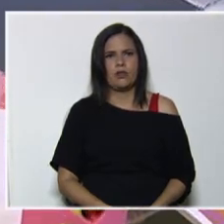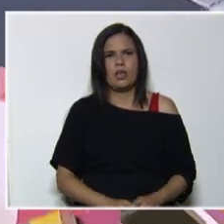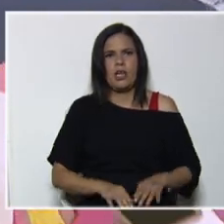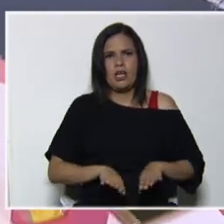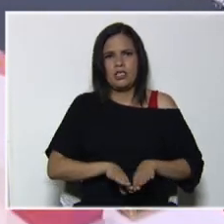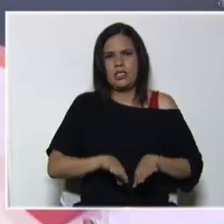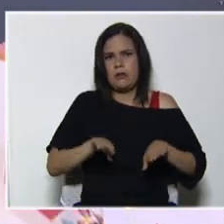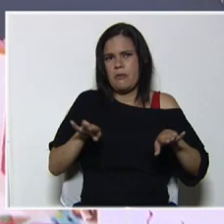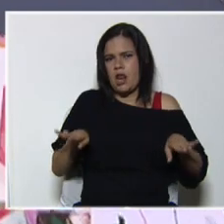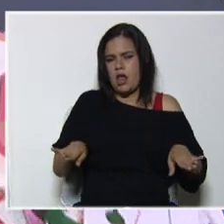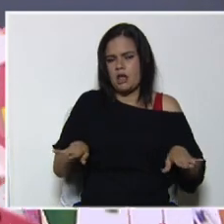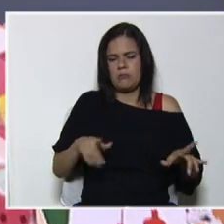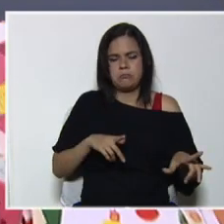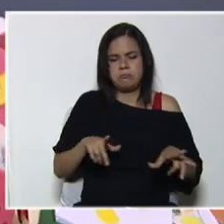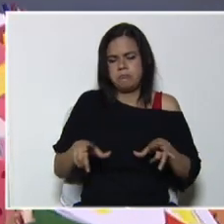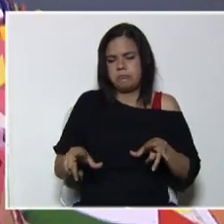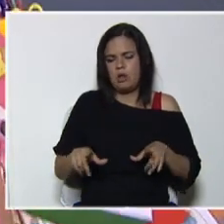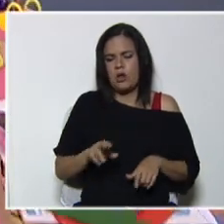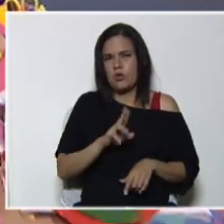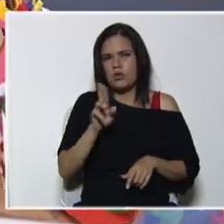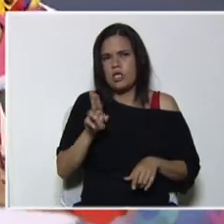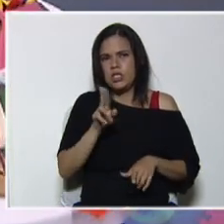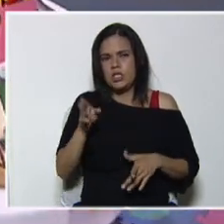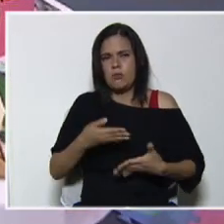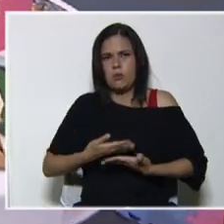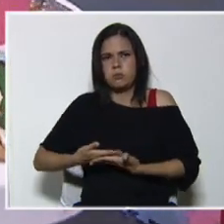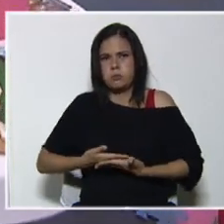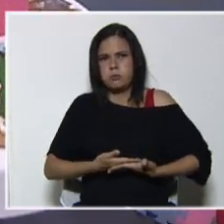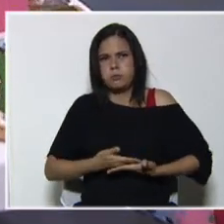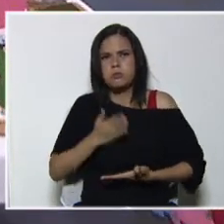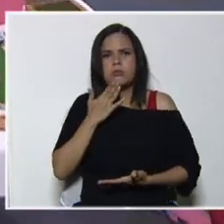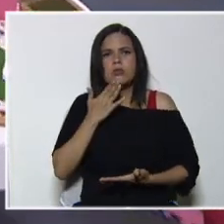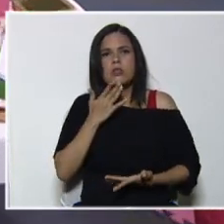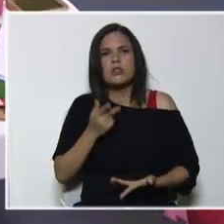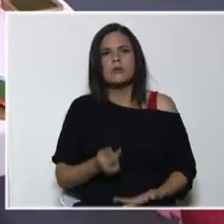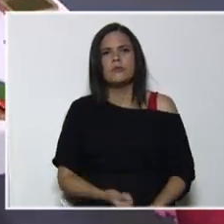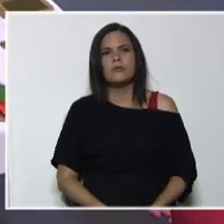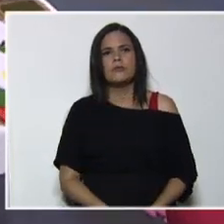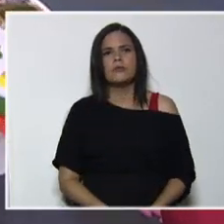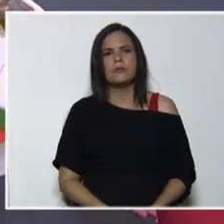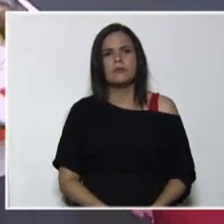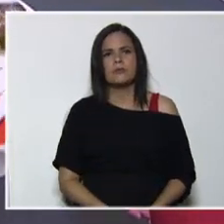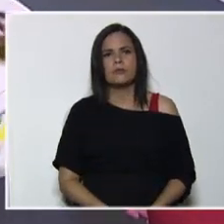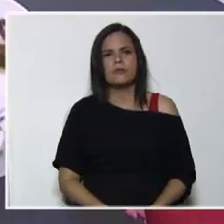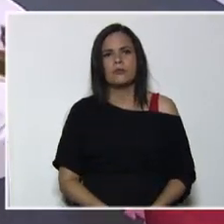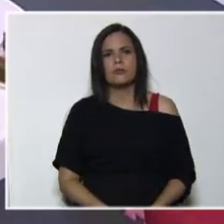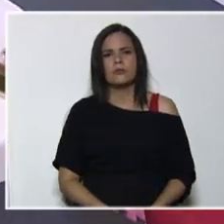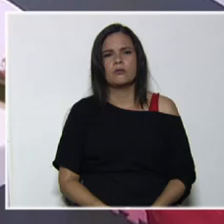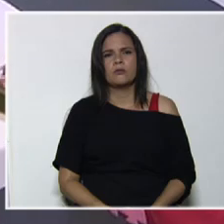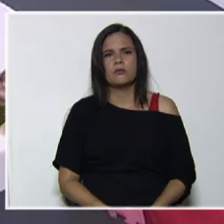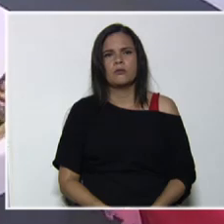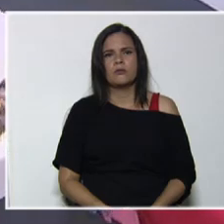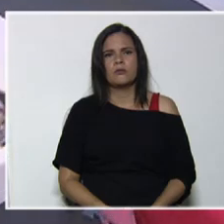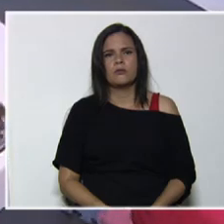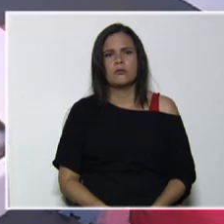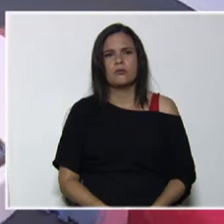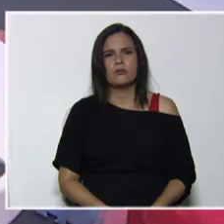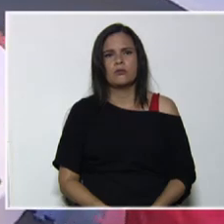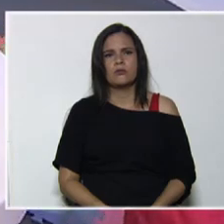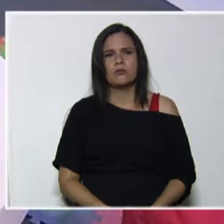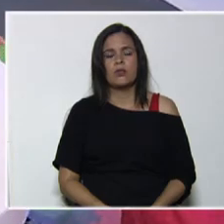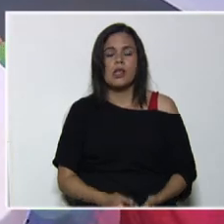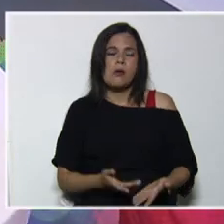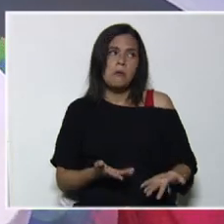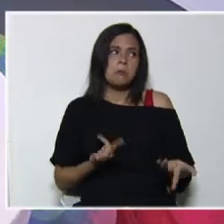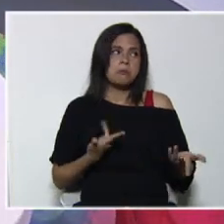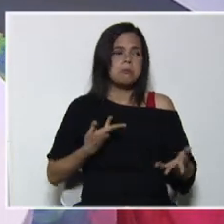lo que ya utilizamos en la etapa maternal y acá vamos a estar pues con